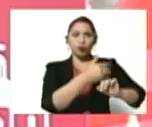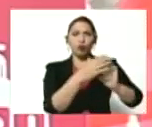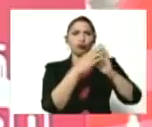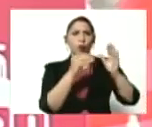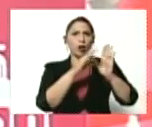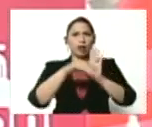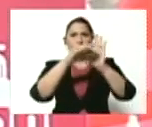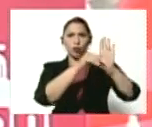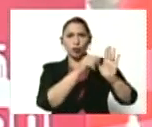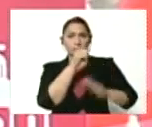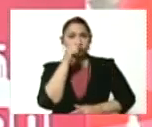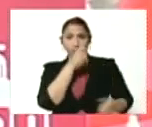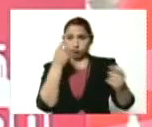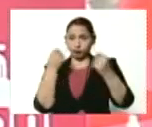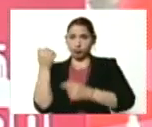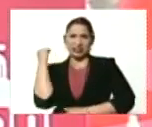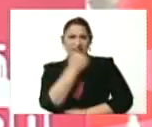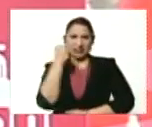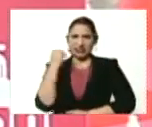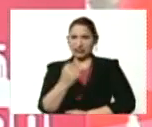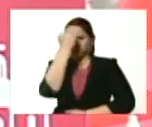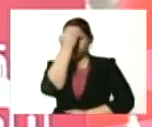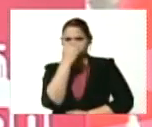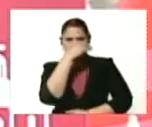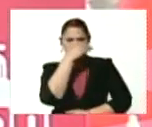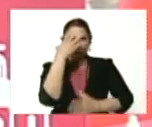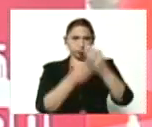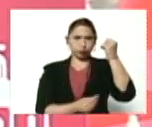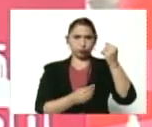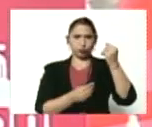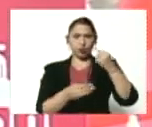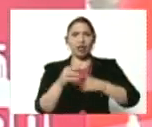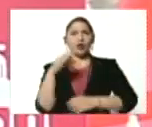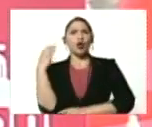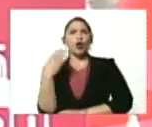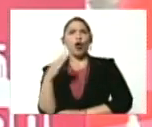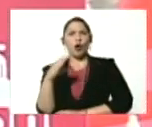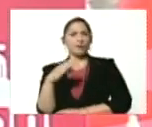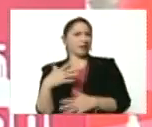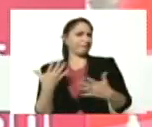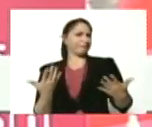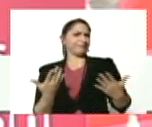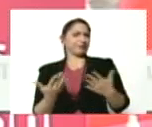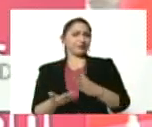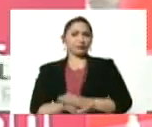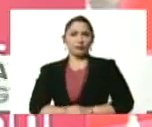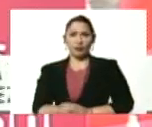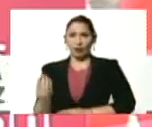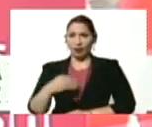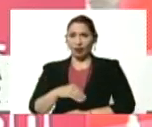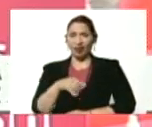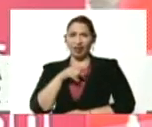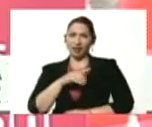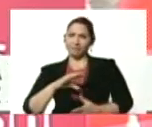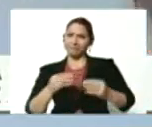ladrones, narcotraficantes, asesinos, paramilitares, mercenarios, la República de Colombia. Además, adquiere nupcias, contrae